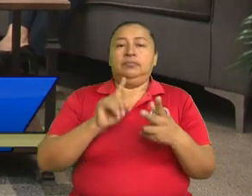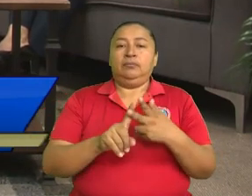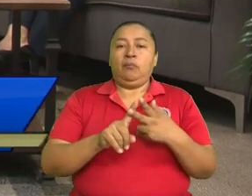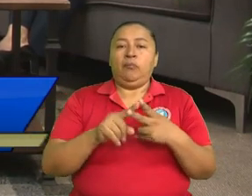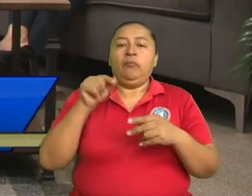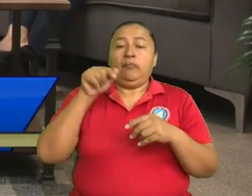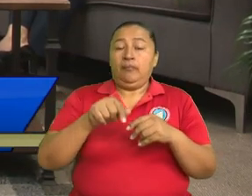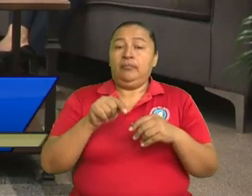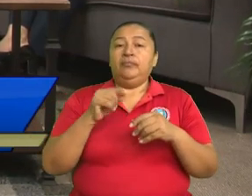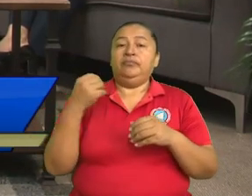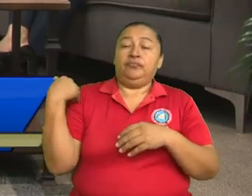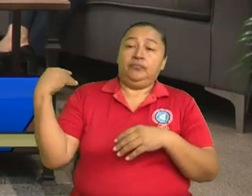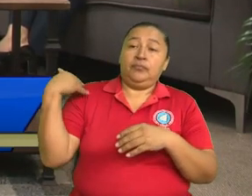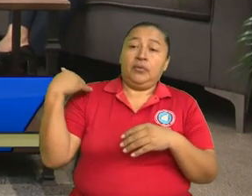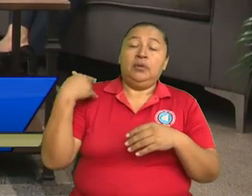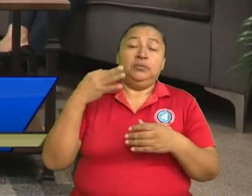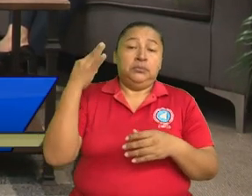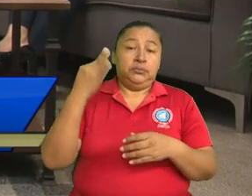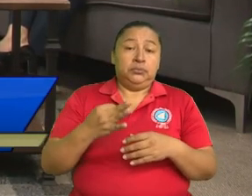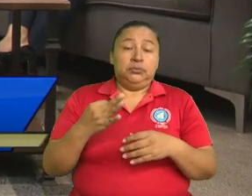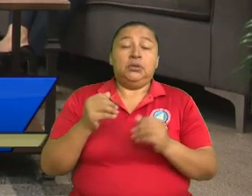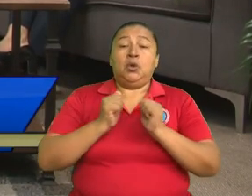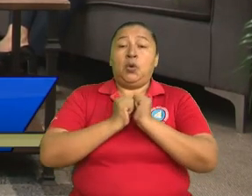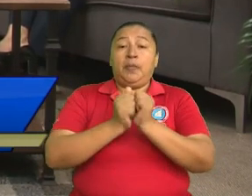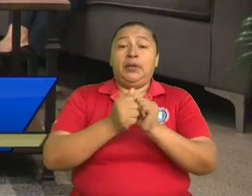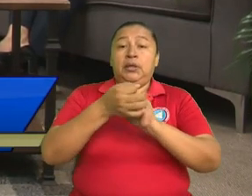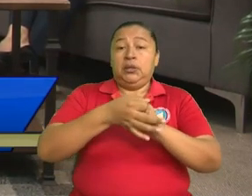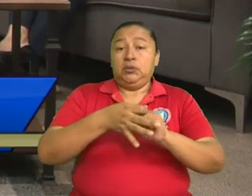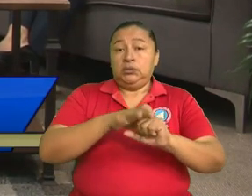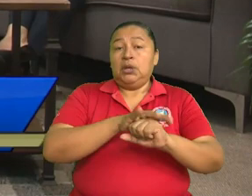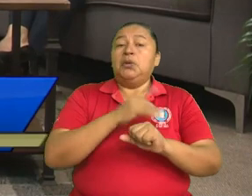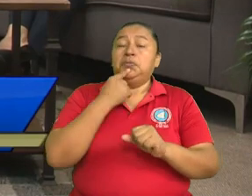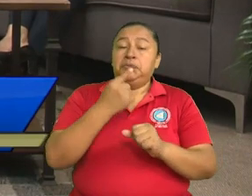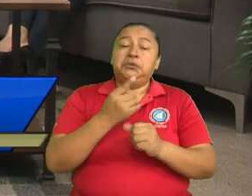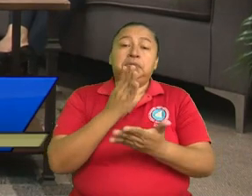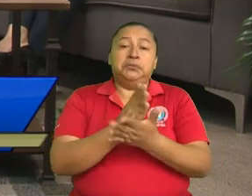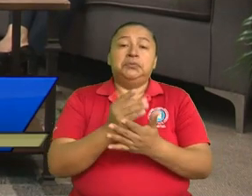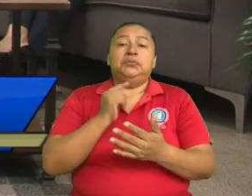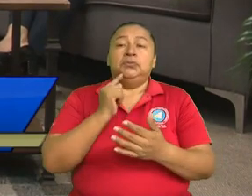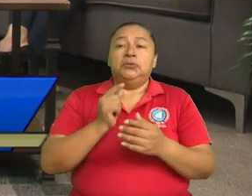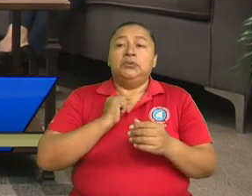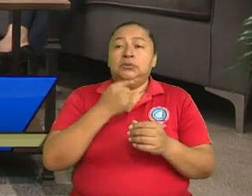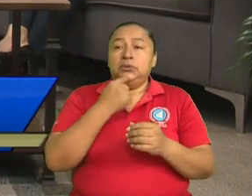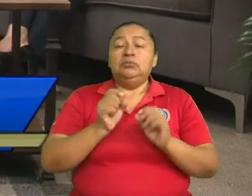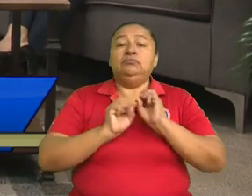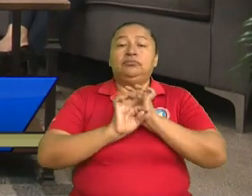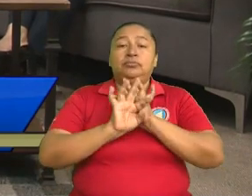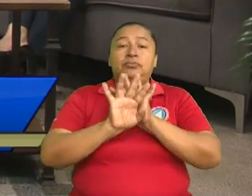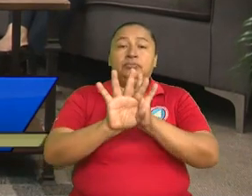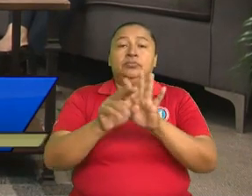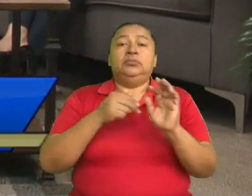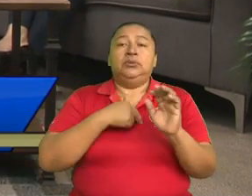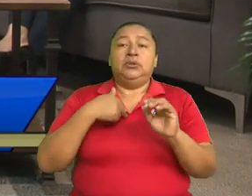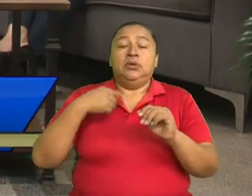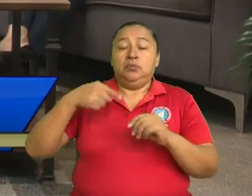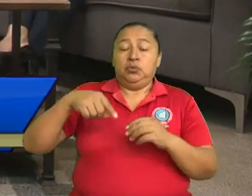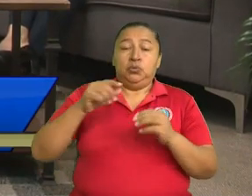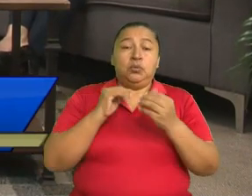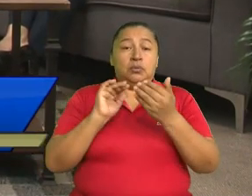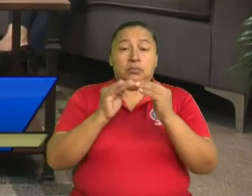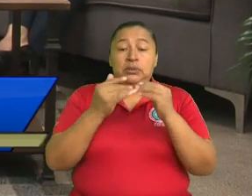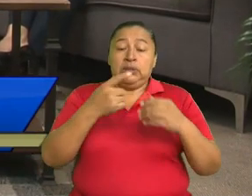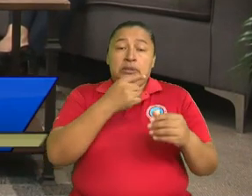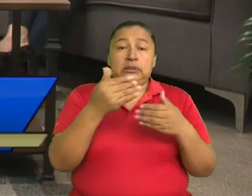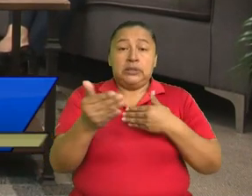Este fue una indicación muy acertada de parte de la compañera Rosario de decir, pues, que los desfiles se hicieran dentro de la circunscripción de